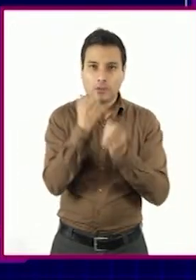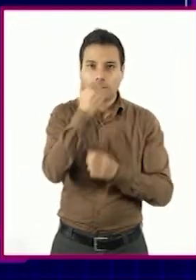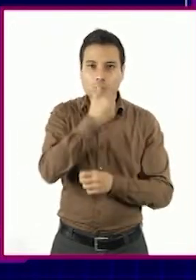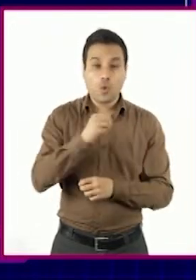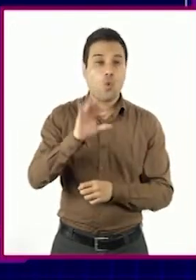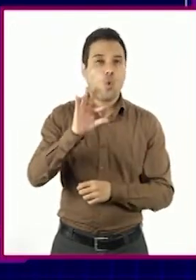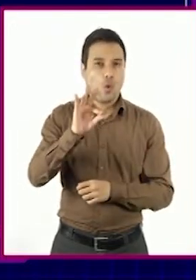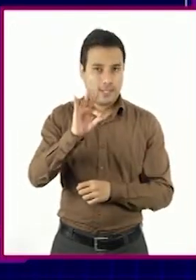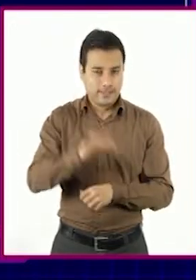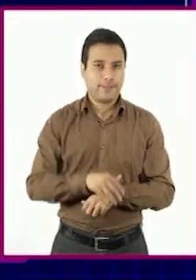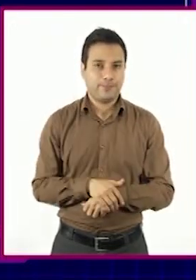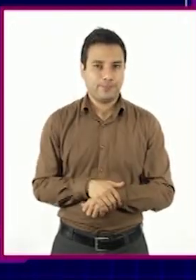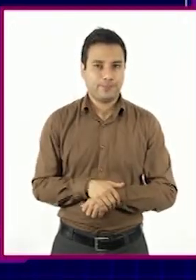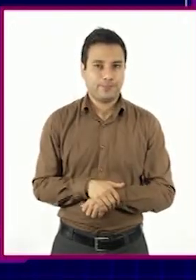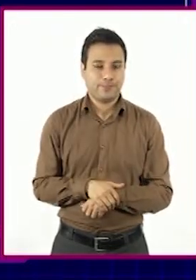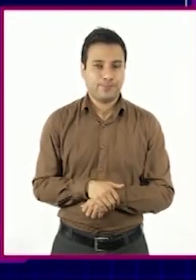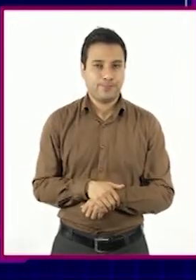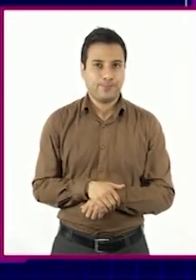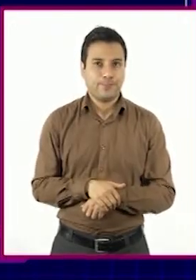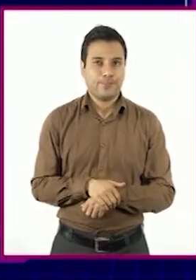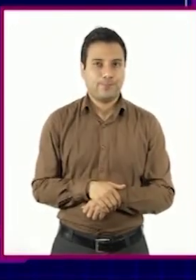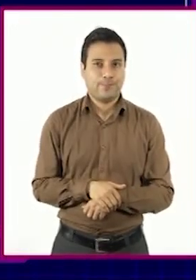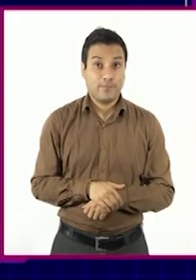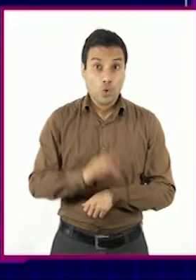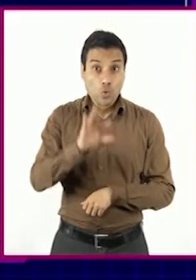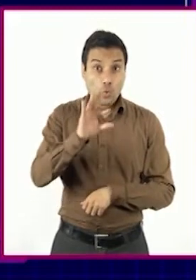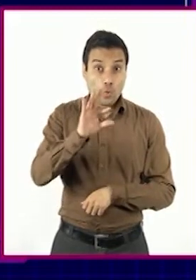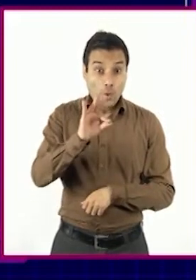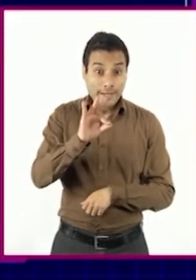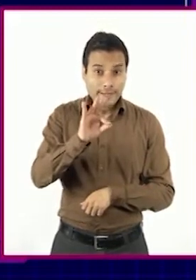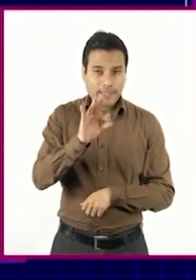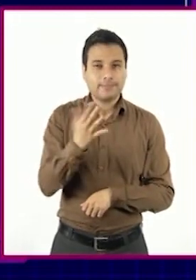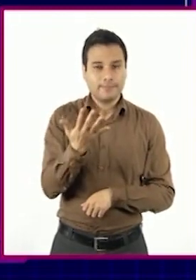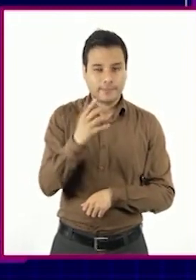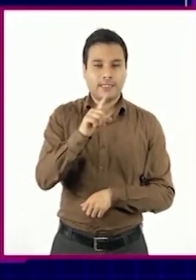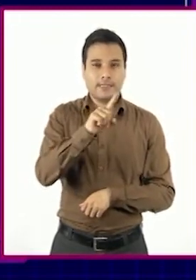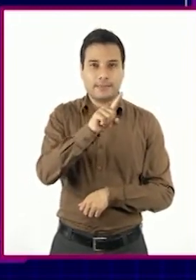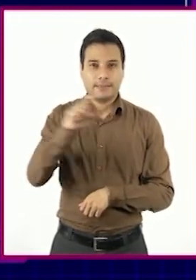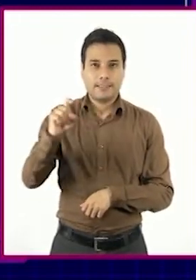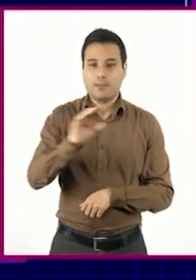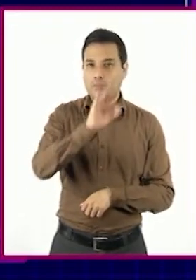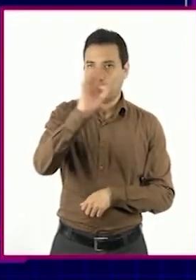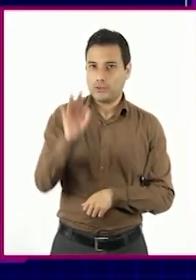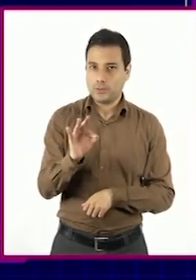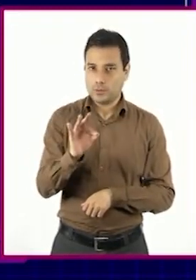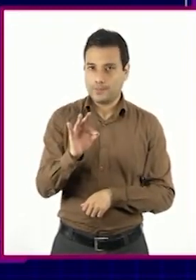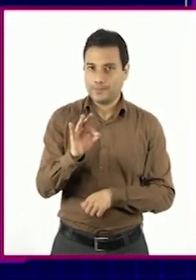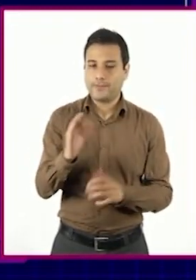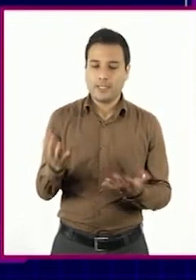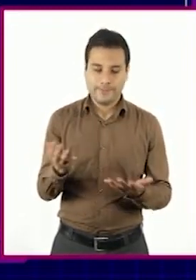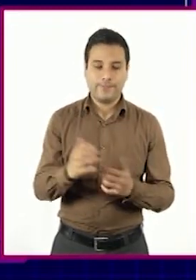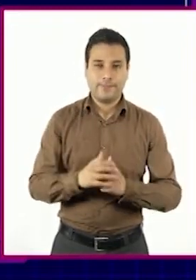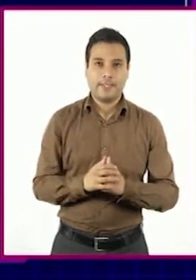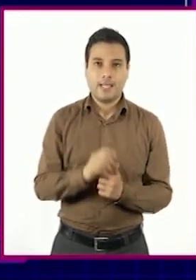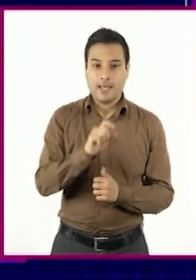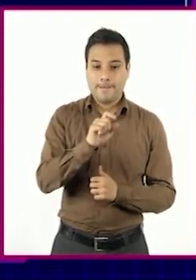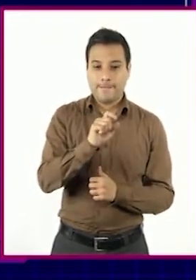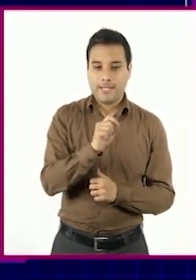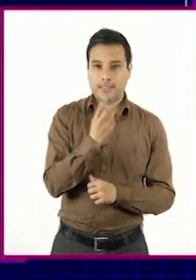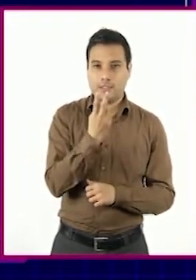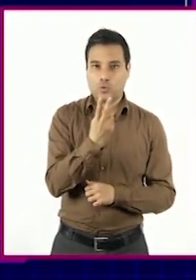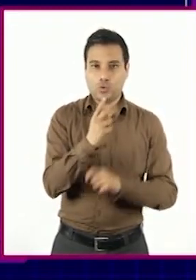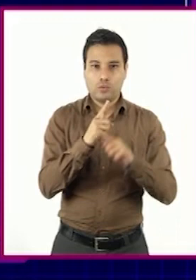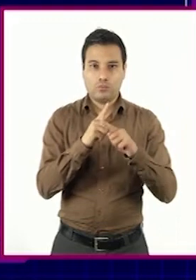40. Esta cantidad es el 100% de alumnos del grupo. Por tanto, se multiplica 22 por